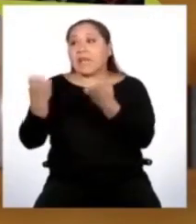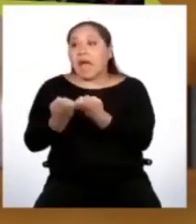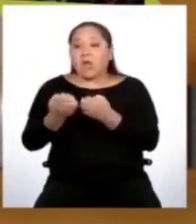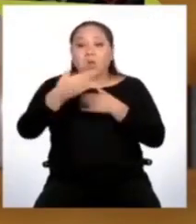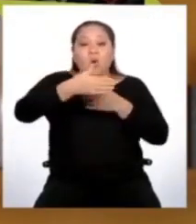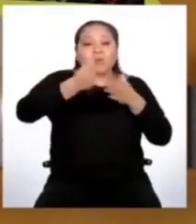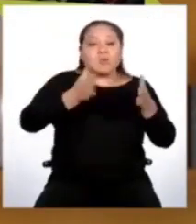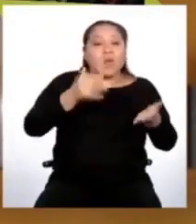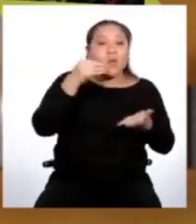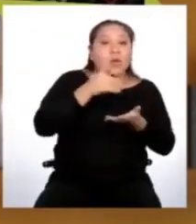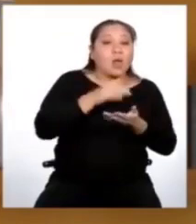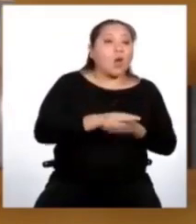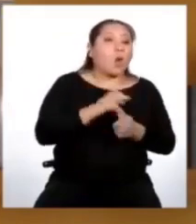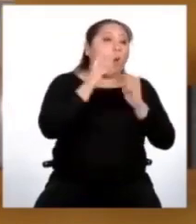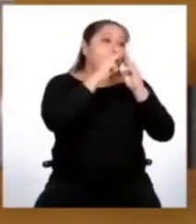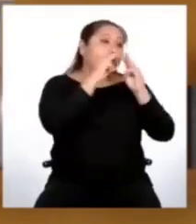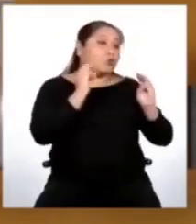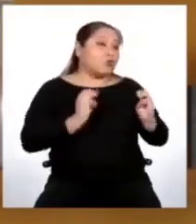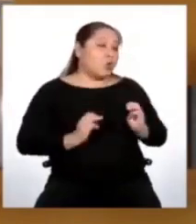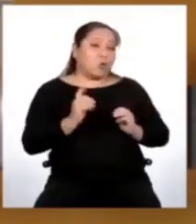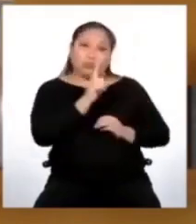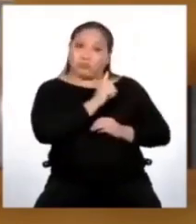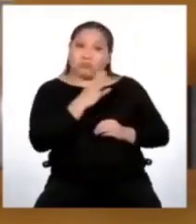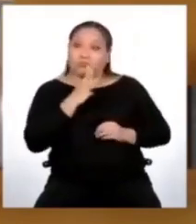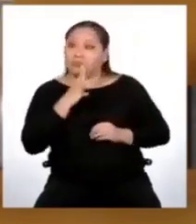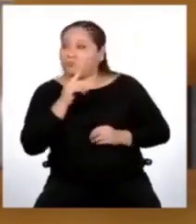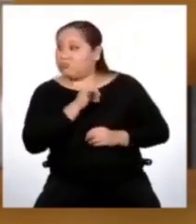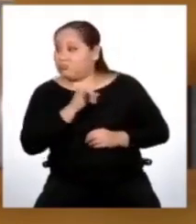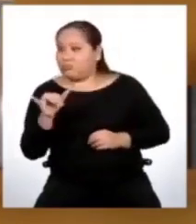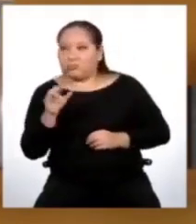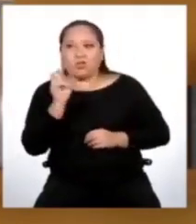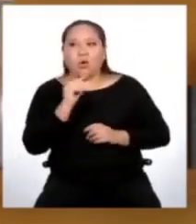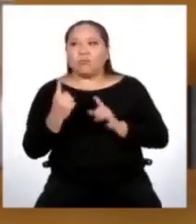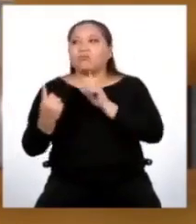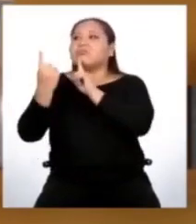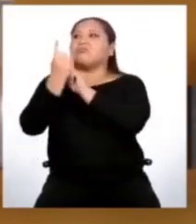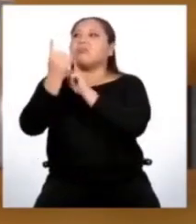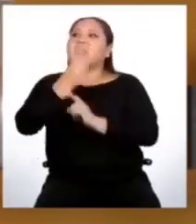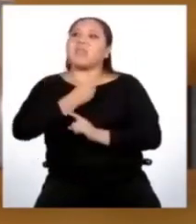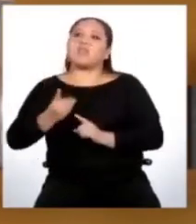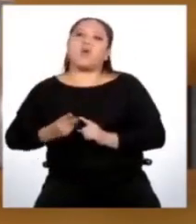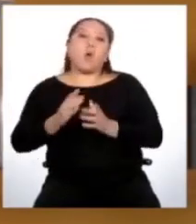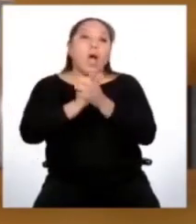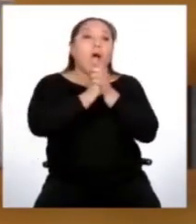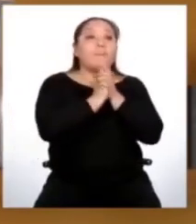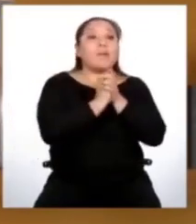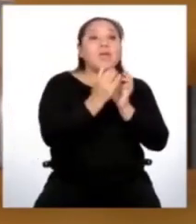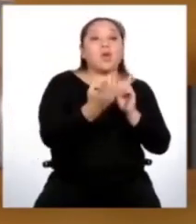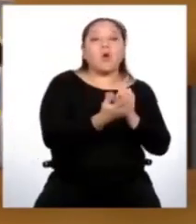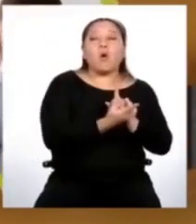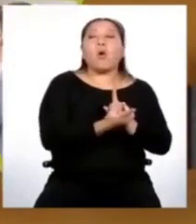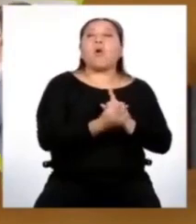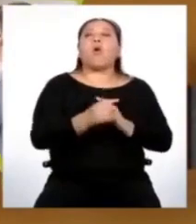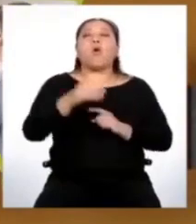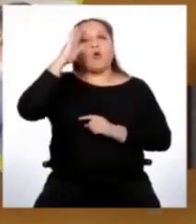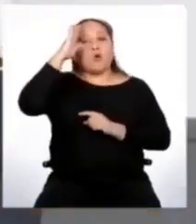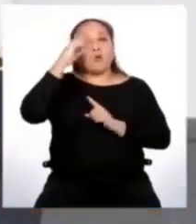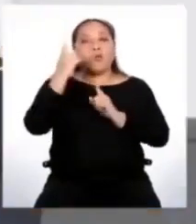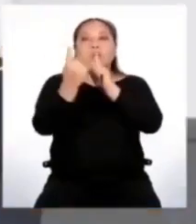de clases o en un museo. Tampoco cuando nos encontramos con el director, con un amigo, con un policía o con un